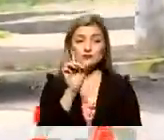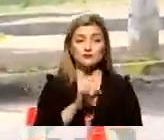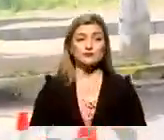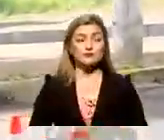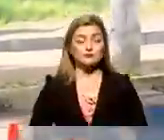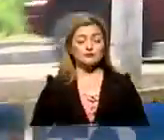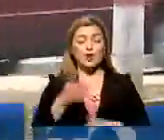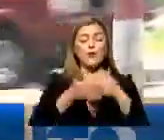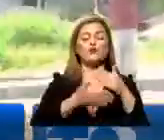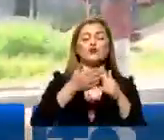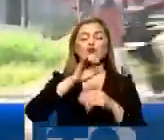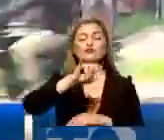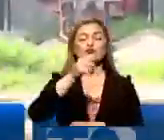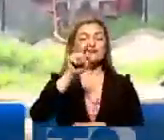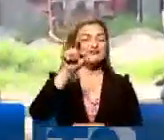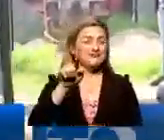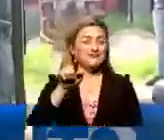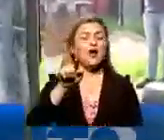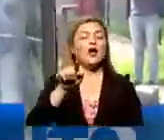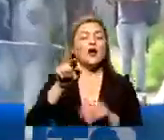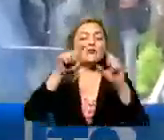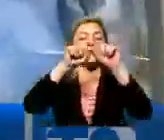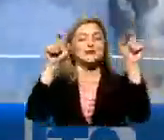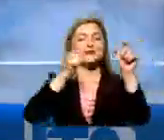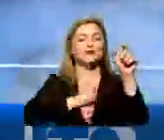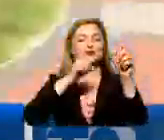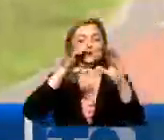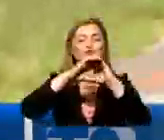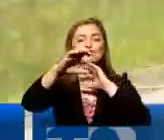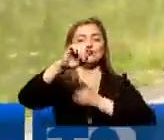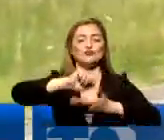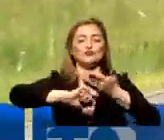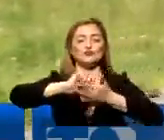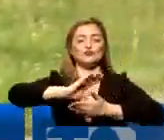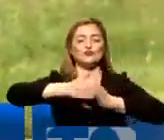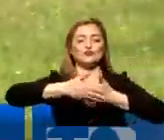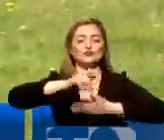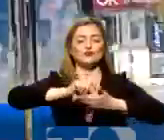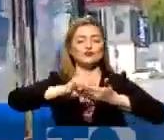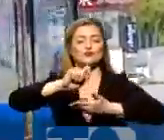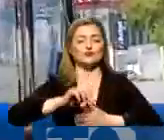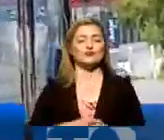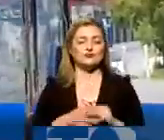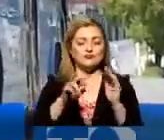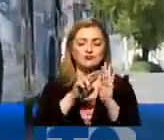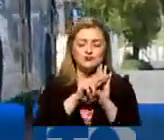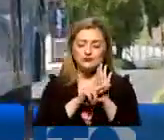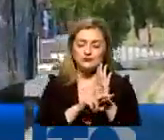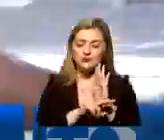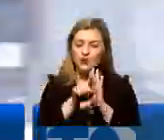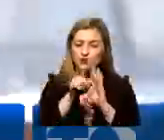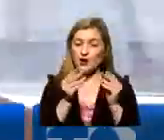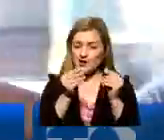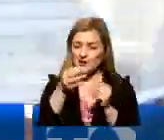Hasta el próximo jueves, los transportistas deberán firmar la adenda a los contratos de operación. En esta extensión se establecen los parámetros de calidad que